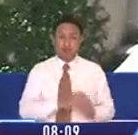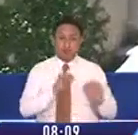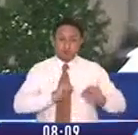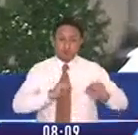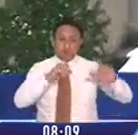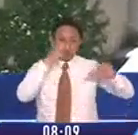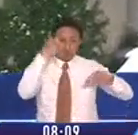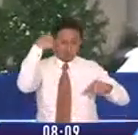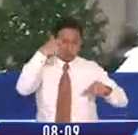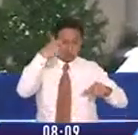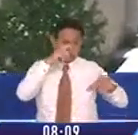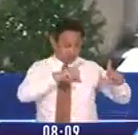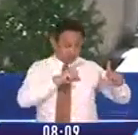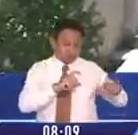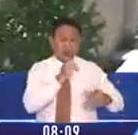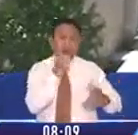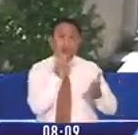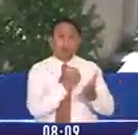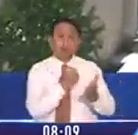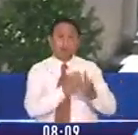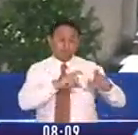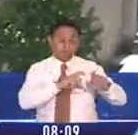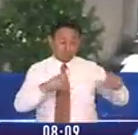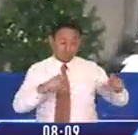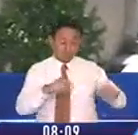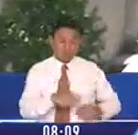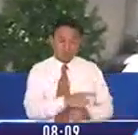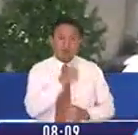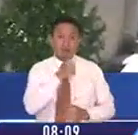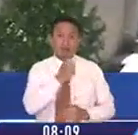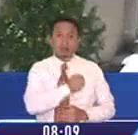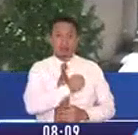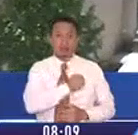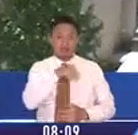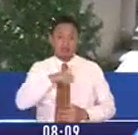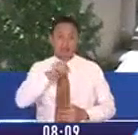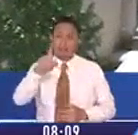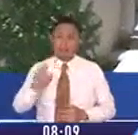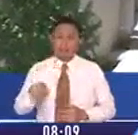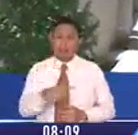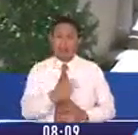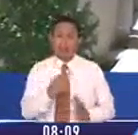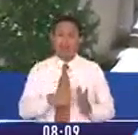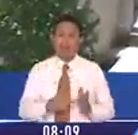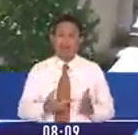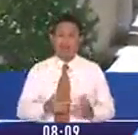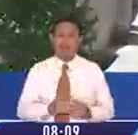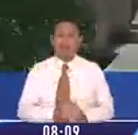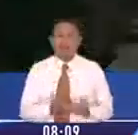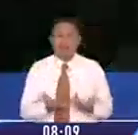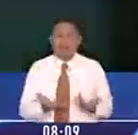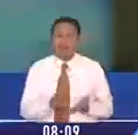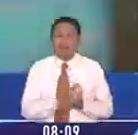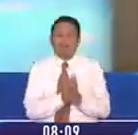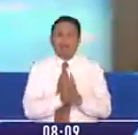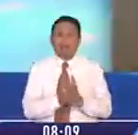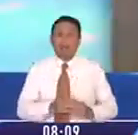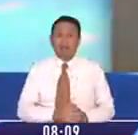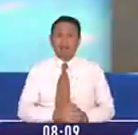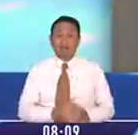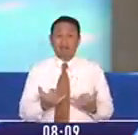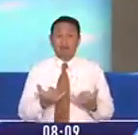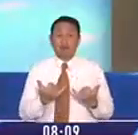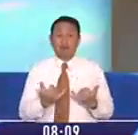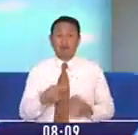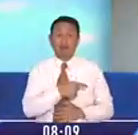captar en esas imágenes las placas del vehículo para saber quién es el dueño y poder tener contacto, saber qué es lo que pasó, pero no hay nada. Por ahora es un